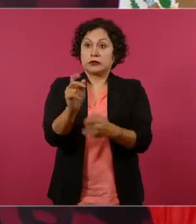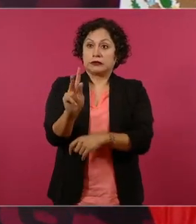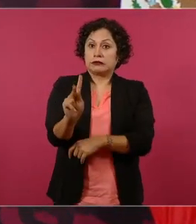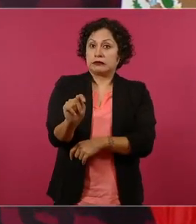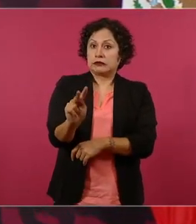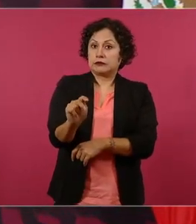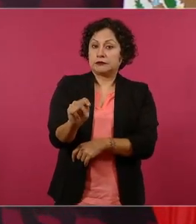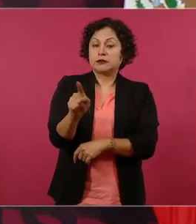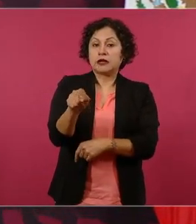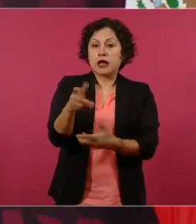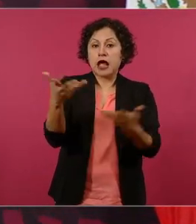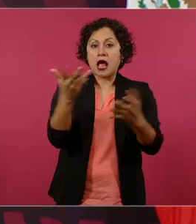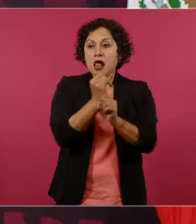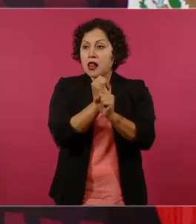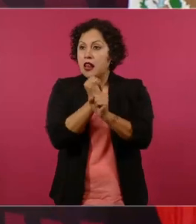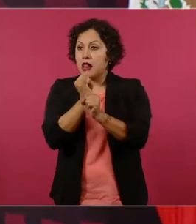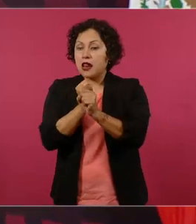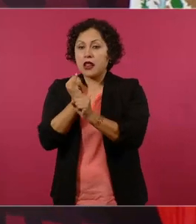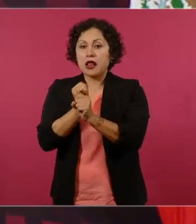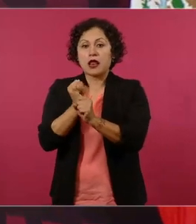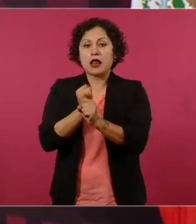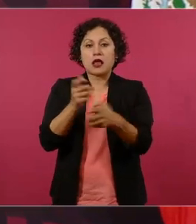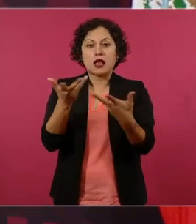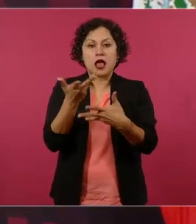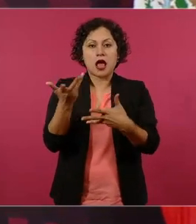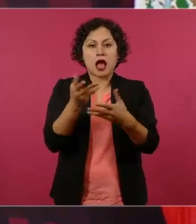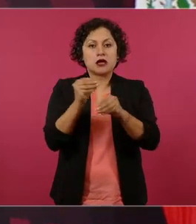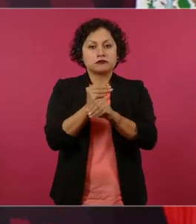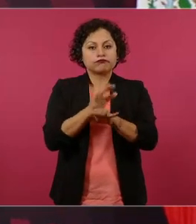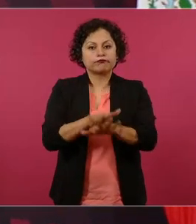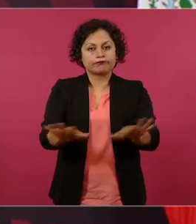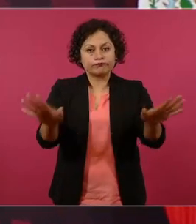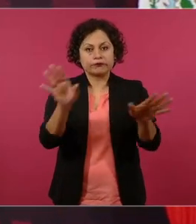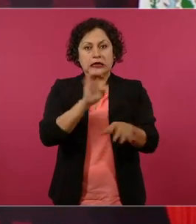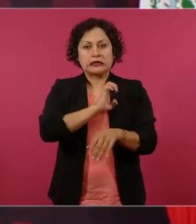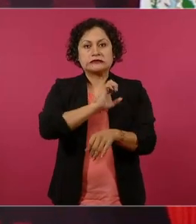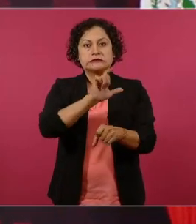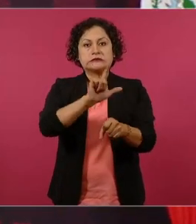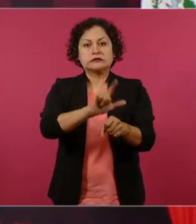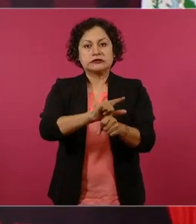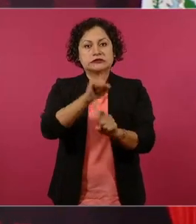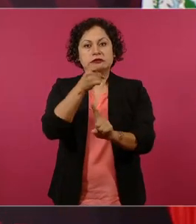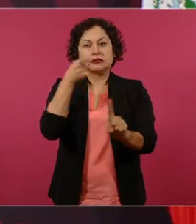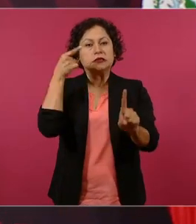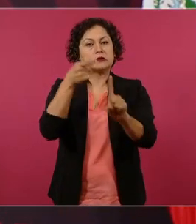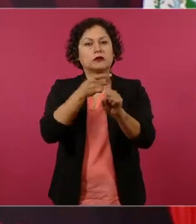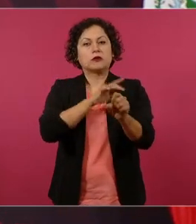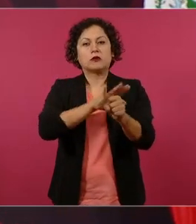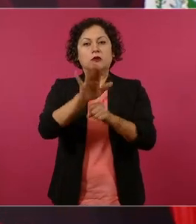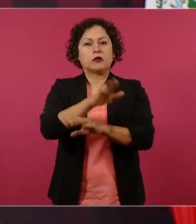reportajes no especiales pagados en contra